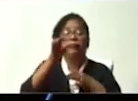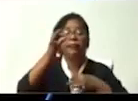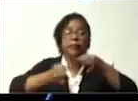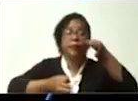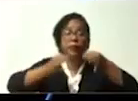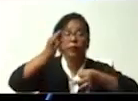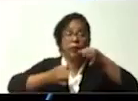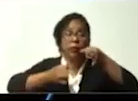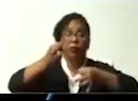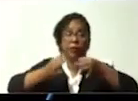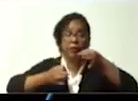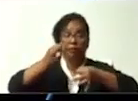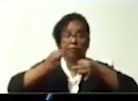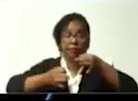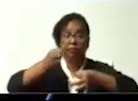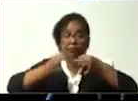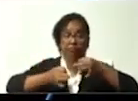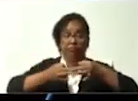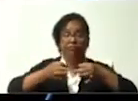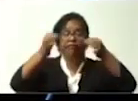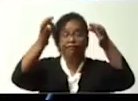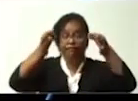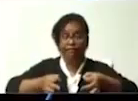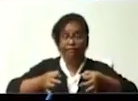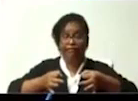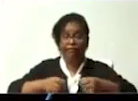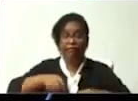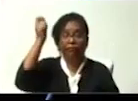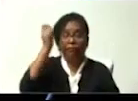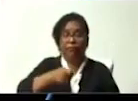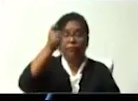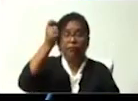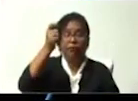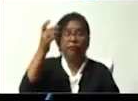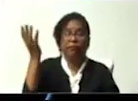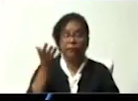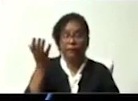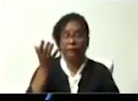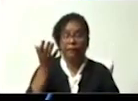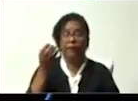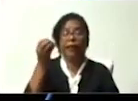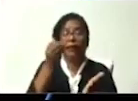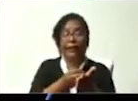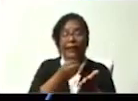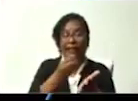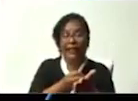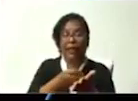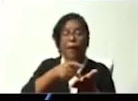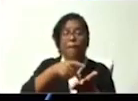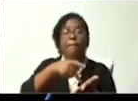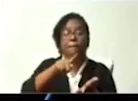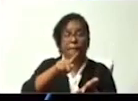se limitan a imponer como medida de coerción una garantía económica o la presentación periódica. Y esto